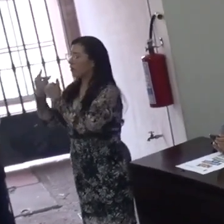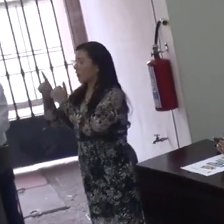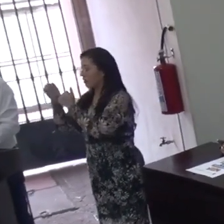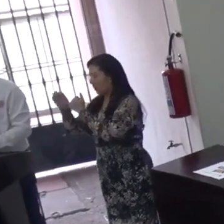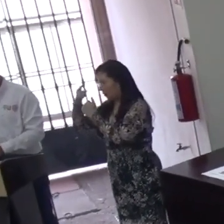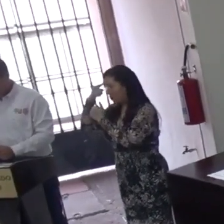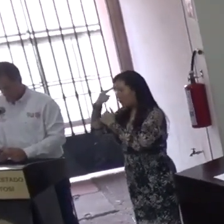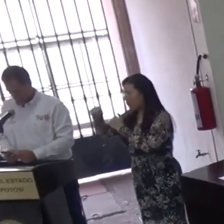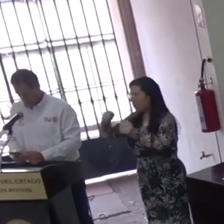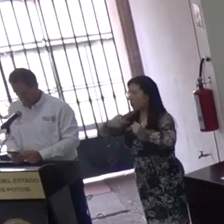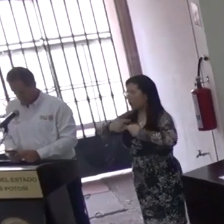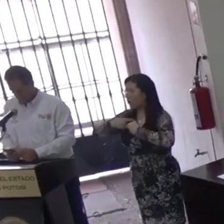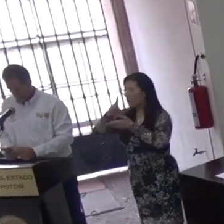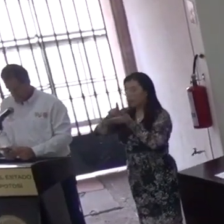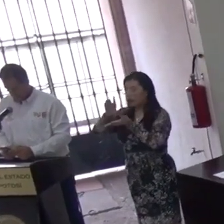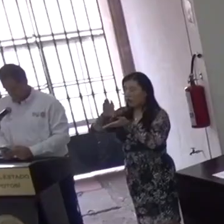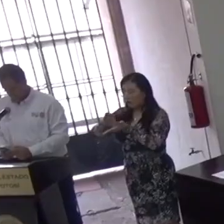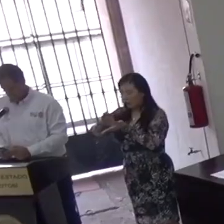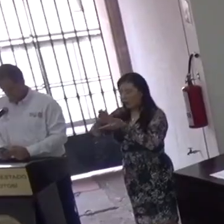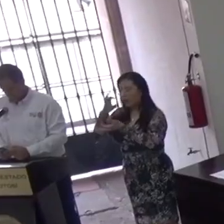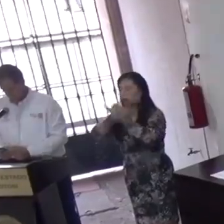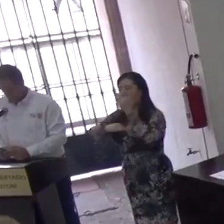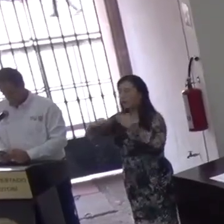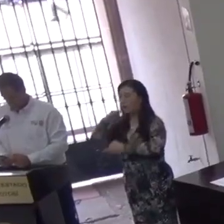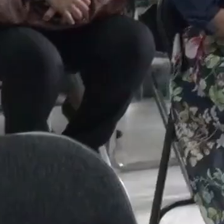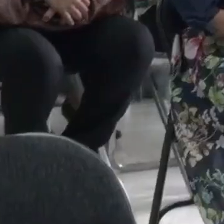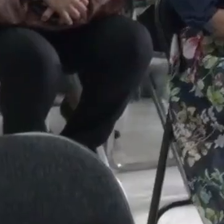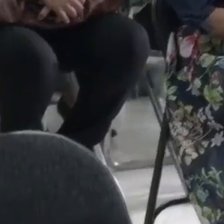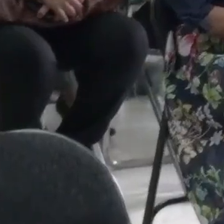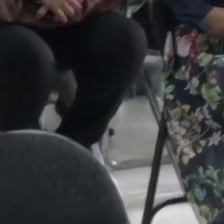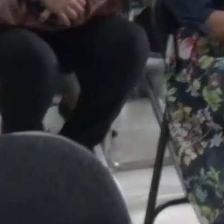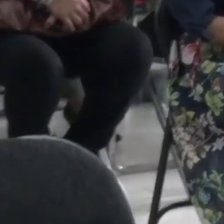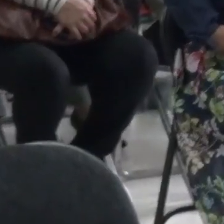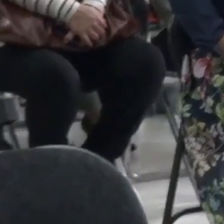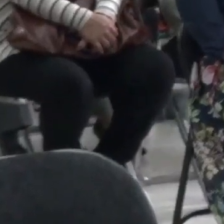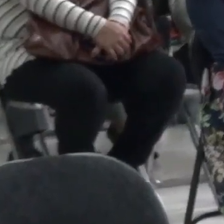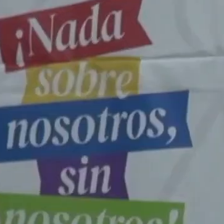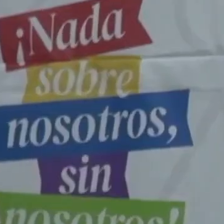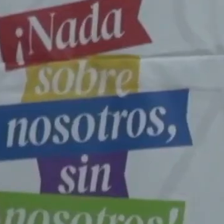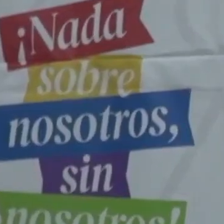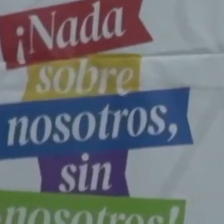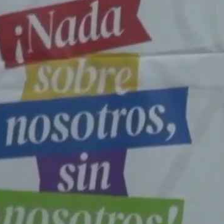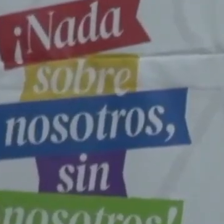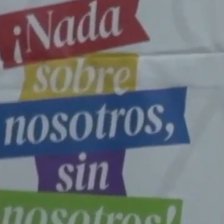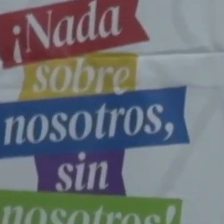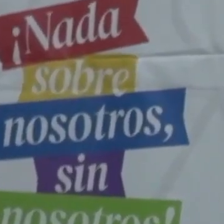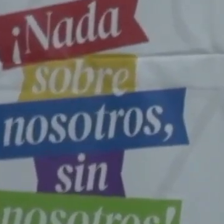trataremos de llegar y de alcanzar a más personas con discapacidad en todo el estado de San Luis Potosí.